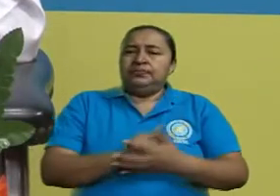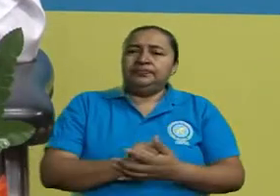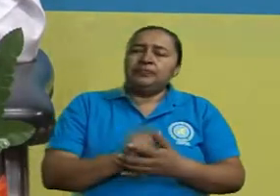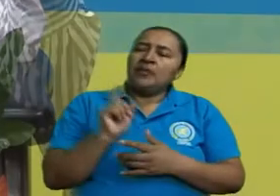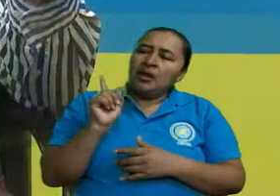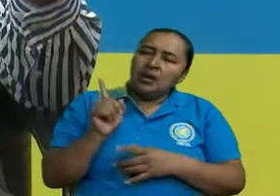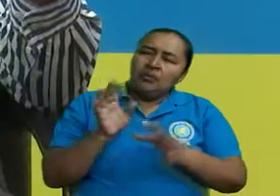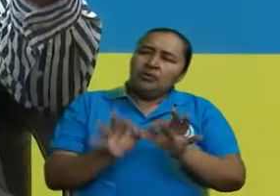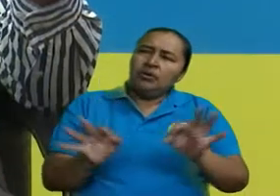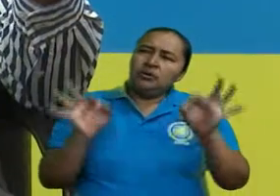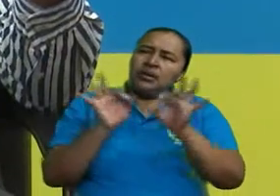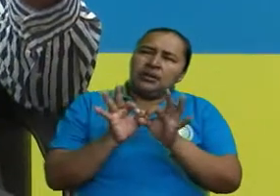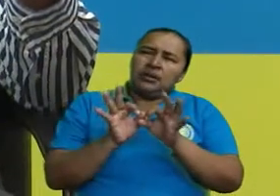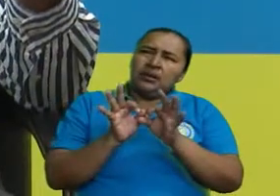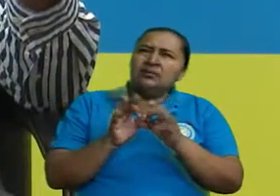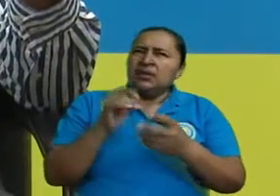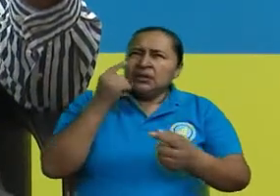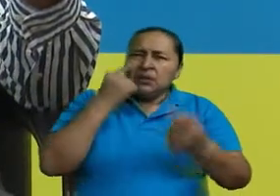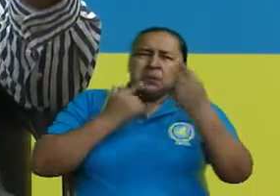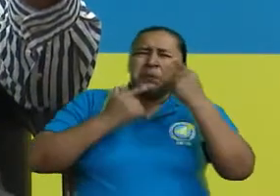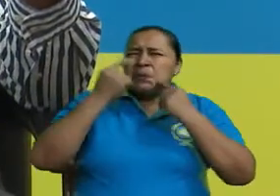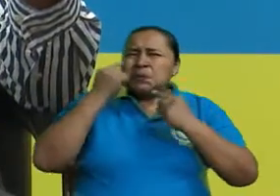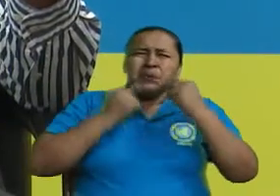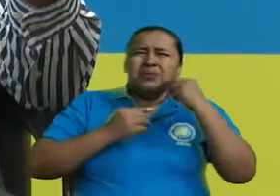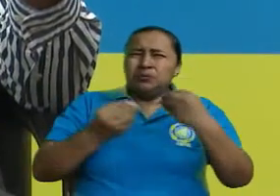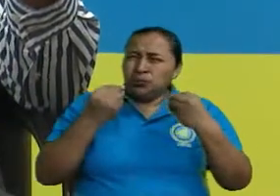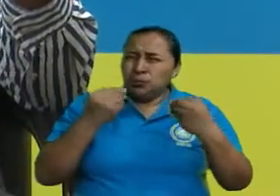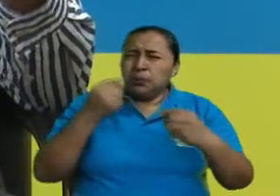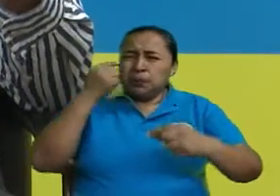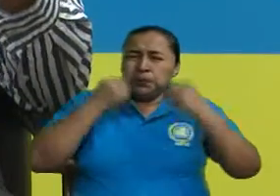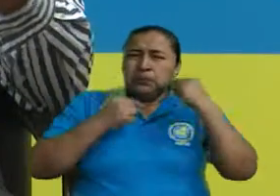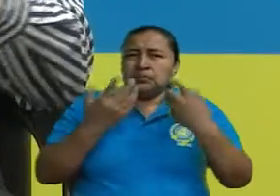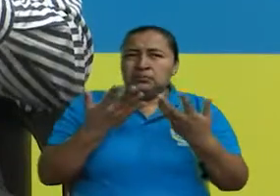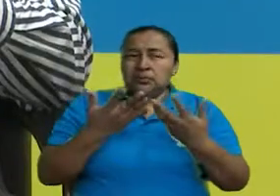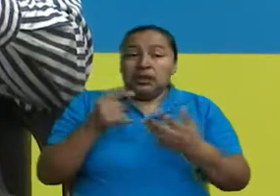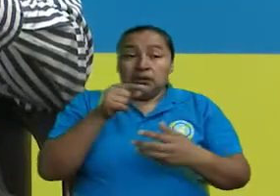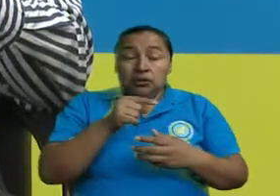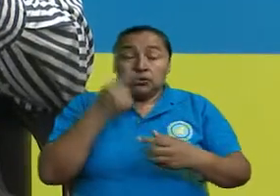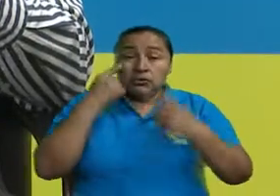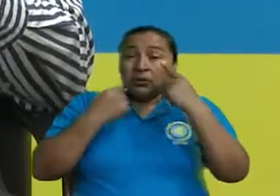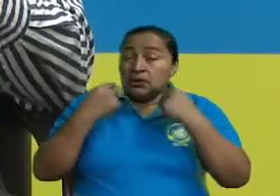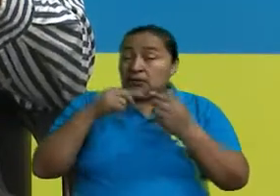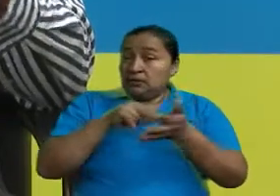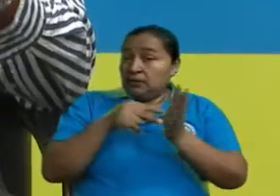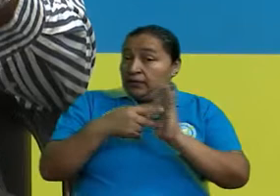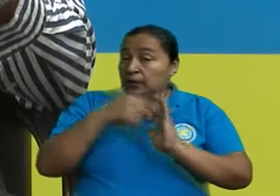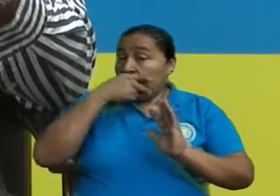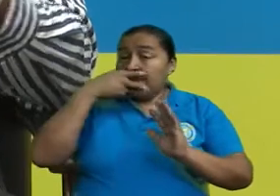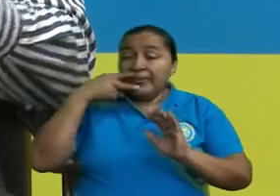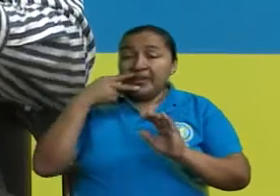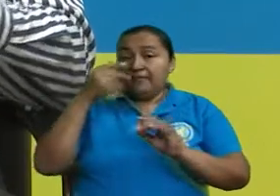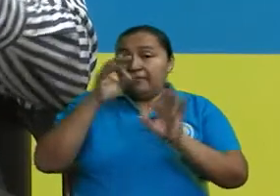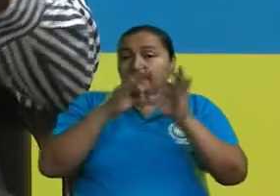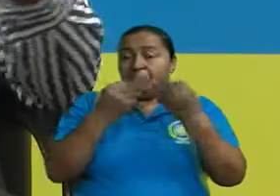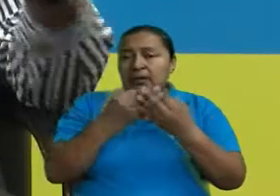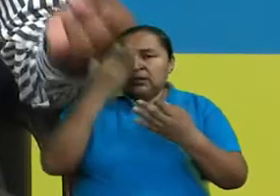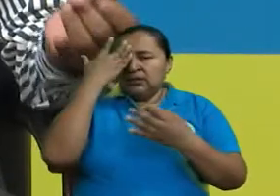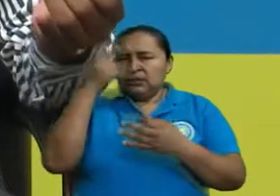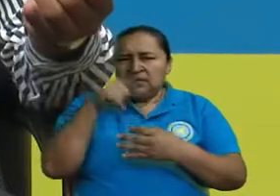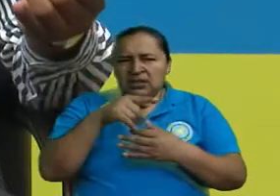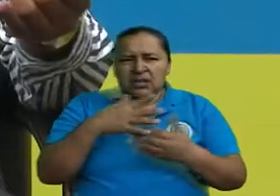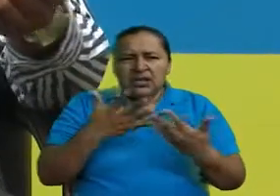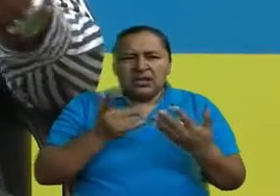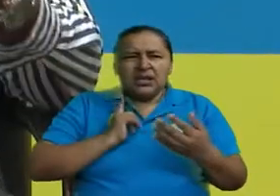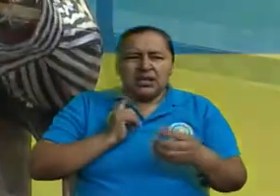dice, el llanto inconsolable. Entonces quiere decir que con el llanto los padres de familia pueden saber que el niño tiene